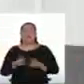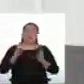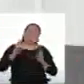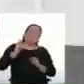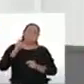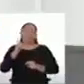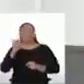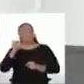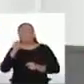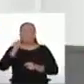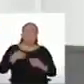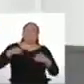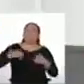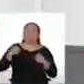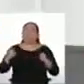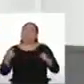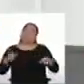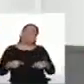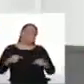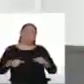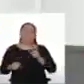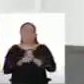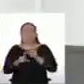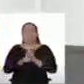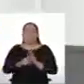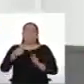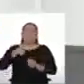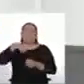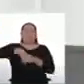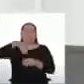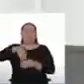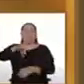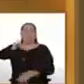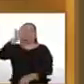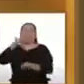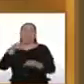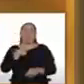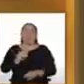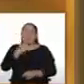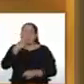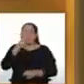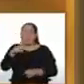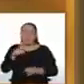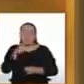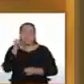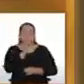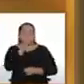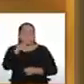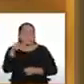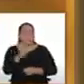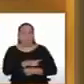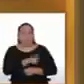Vota por Rodrigo, marca el tocino. Vota por Rodrigo, marca el... Rodrigo, eso está mal, está